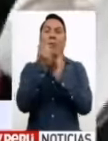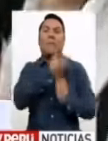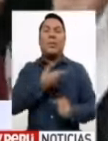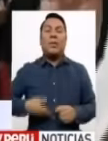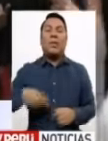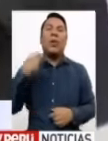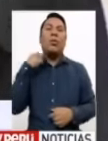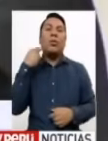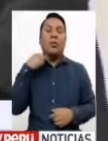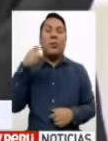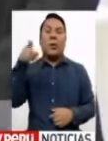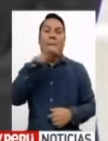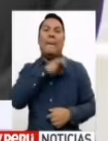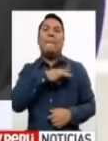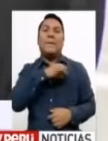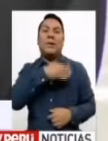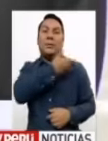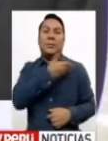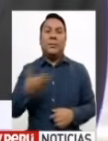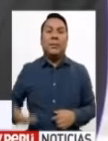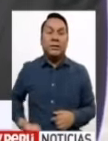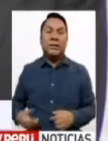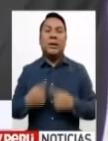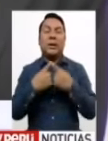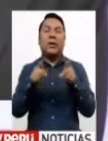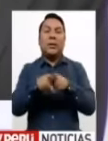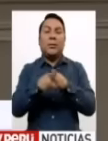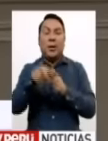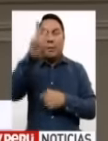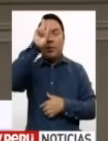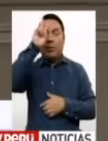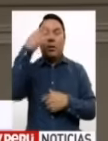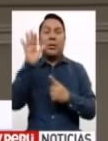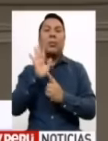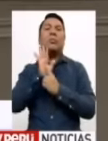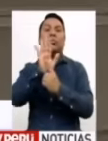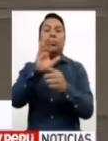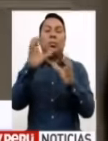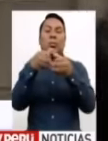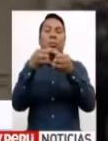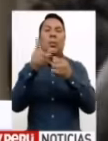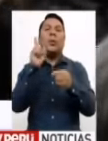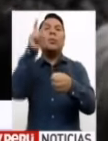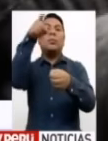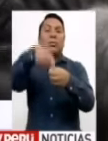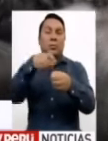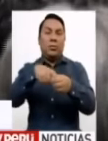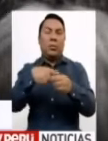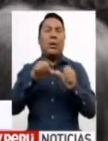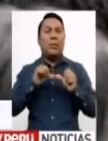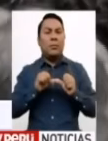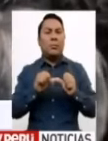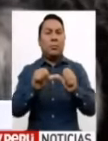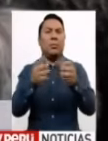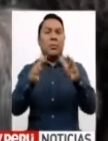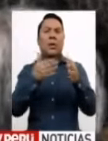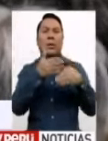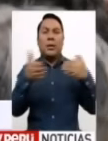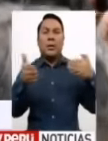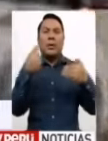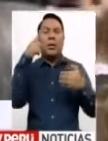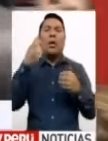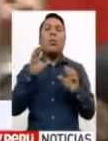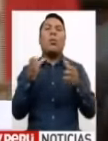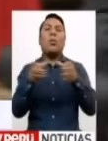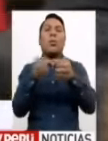con Michelle Bachelet. Dijo además que el Perú ha presentado su candidatura para ocupar un puesto no permanente en el Consejo de